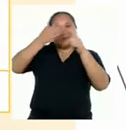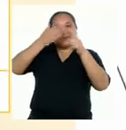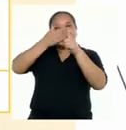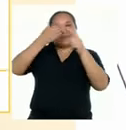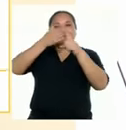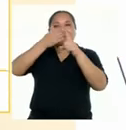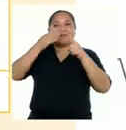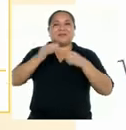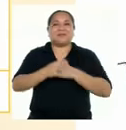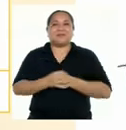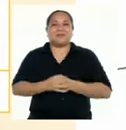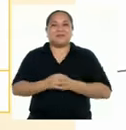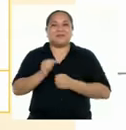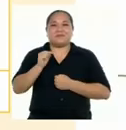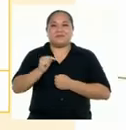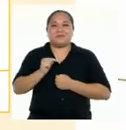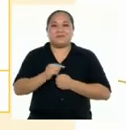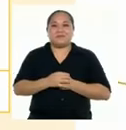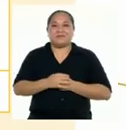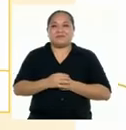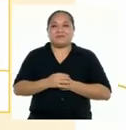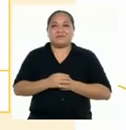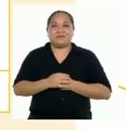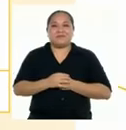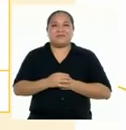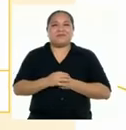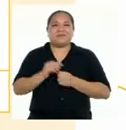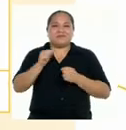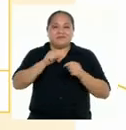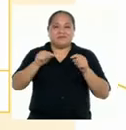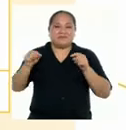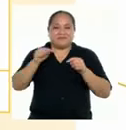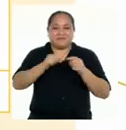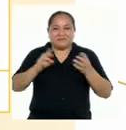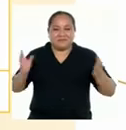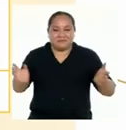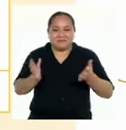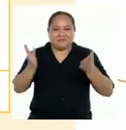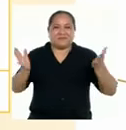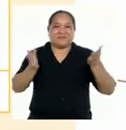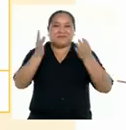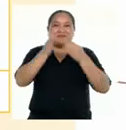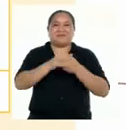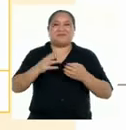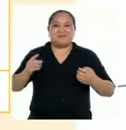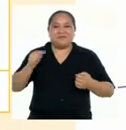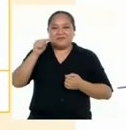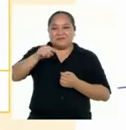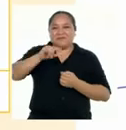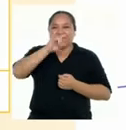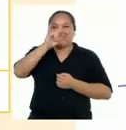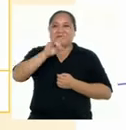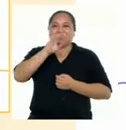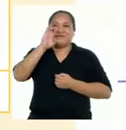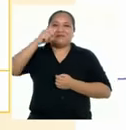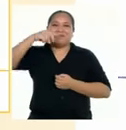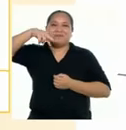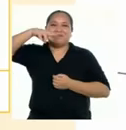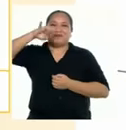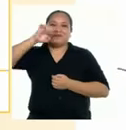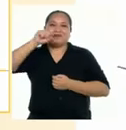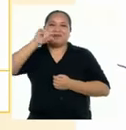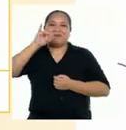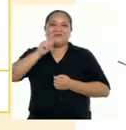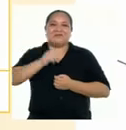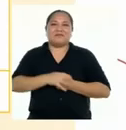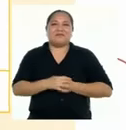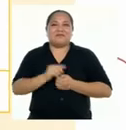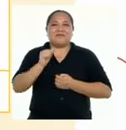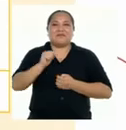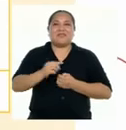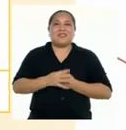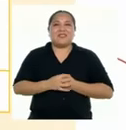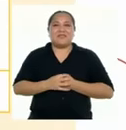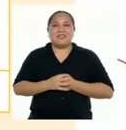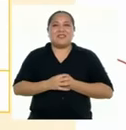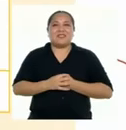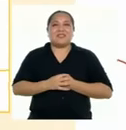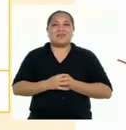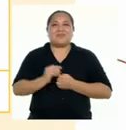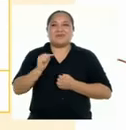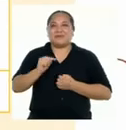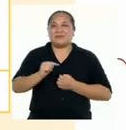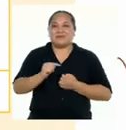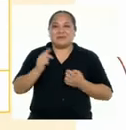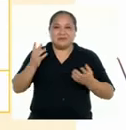del texto he propuesto una acción concreta para promover el uso de este tipo de energía. Y creo también que mis lectoras y lectores se